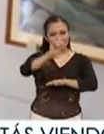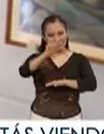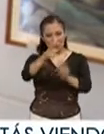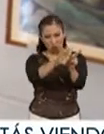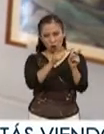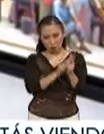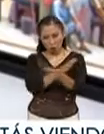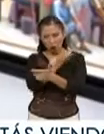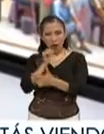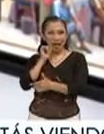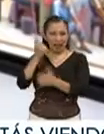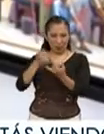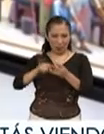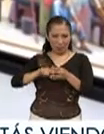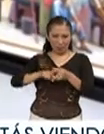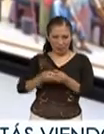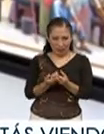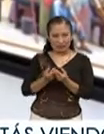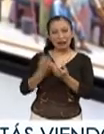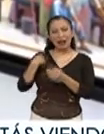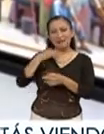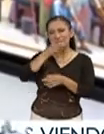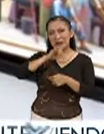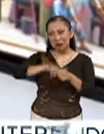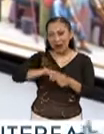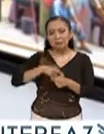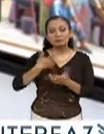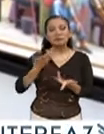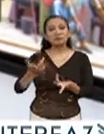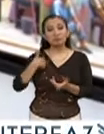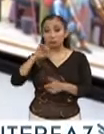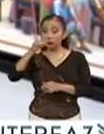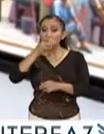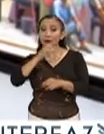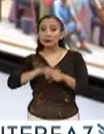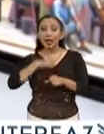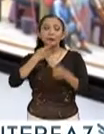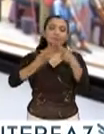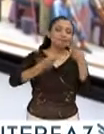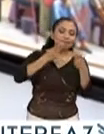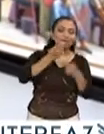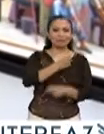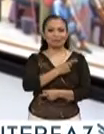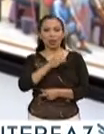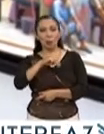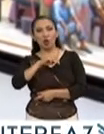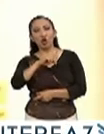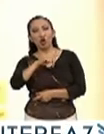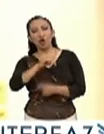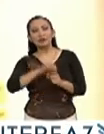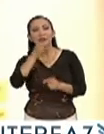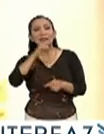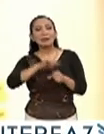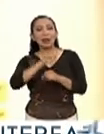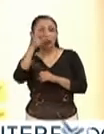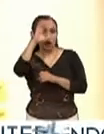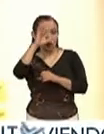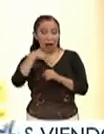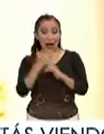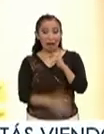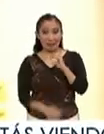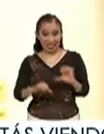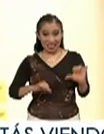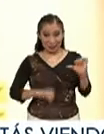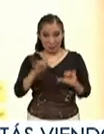el grupo que estuvo en la apertura de este festival. Hay un festival de monólogos, estamos en el Festival Internacional de Cultura y terminando